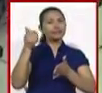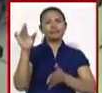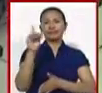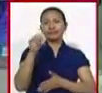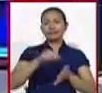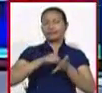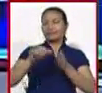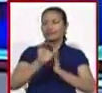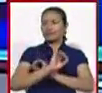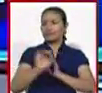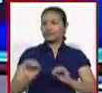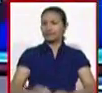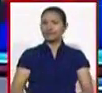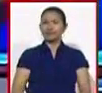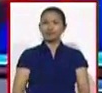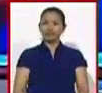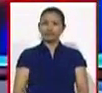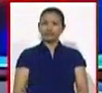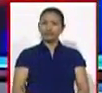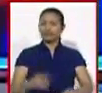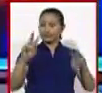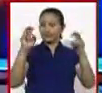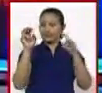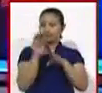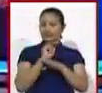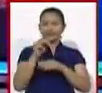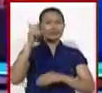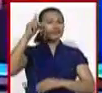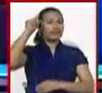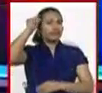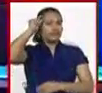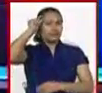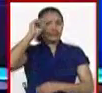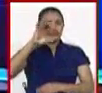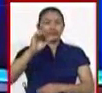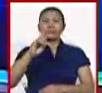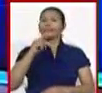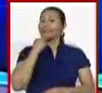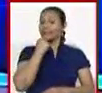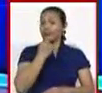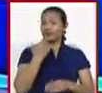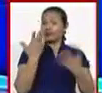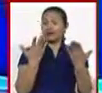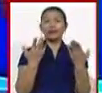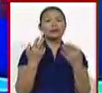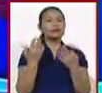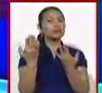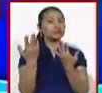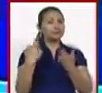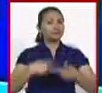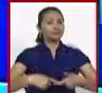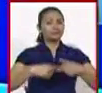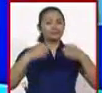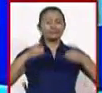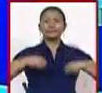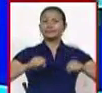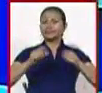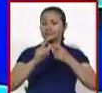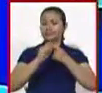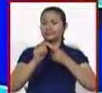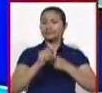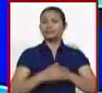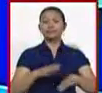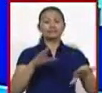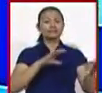inspección. Sobre este tema habló el ministro de Gobierno, Carlos Romero. Aseguró que se ha llegado a un cuarto intermedio con los mototaxistas,